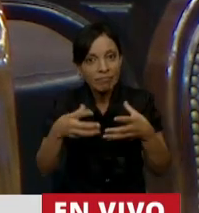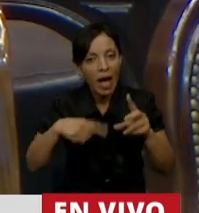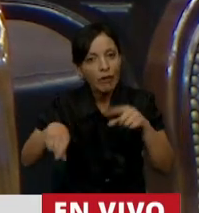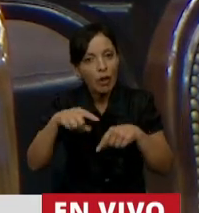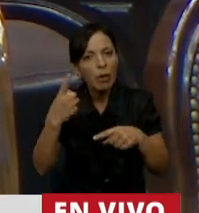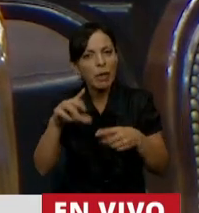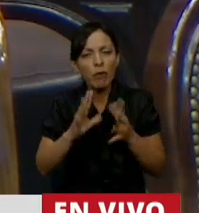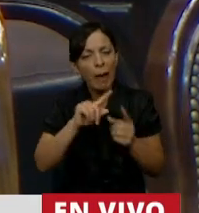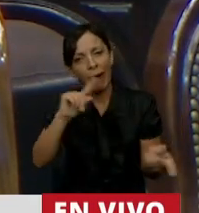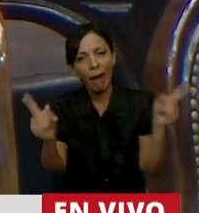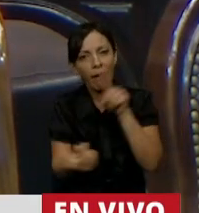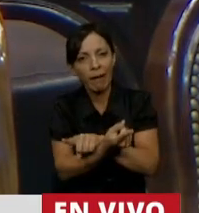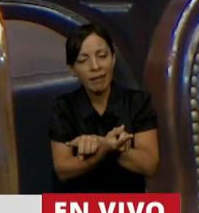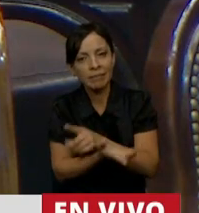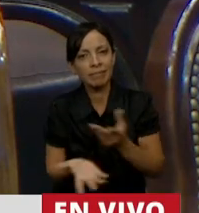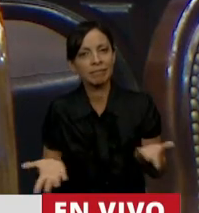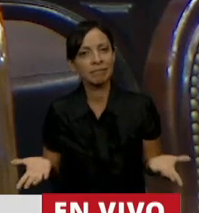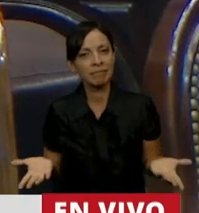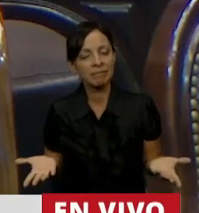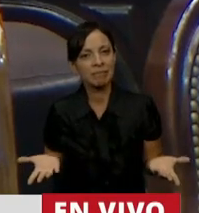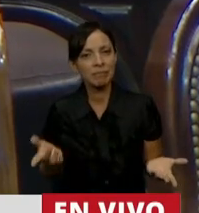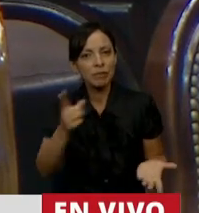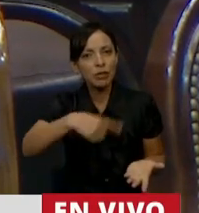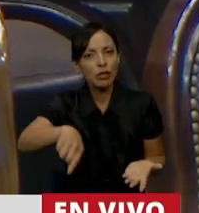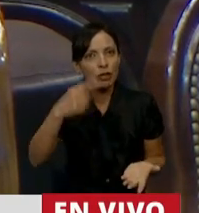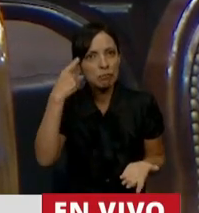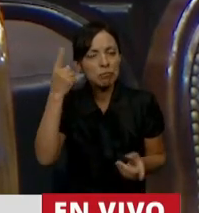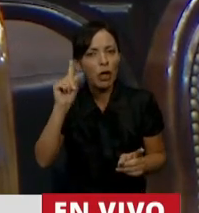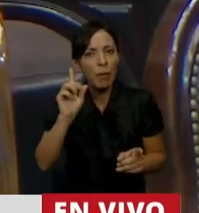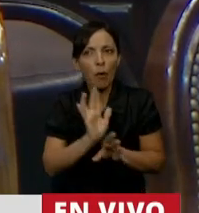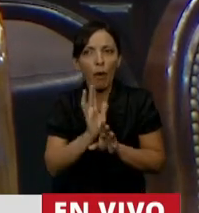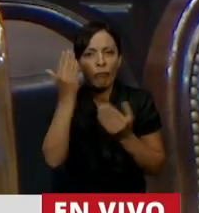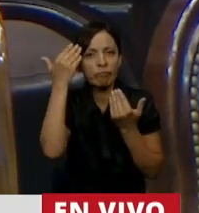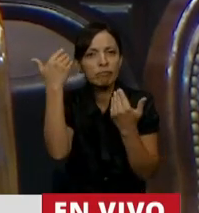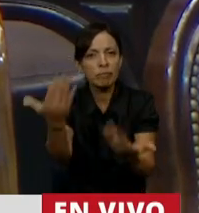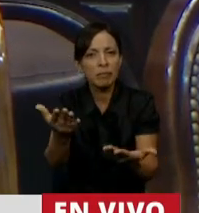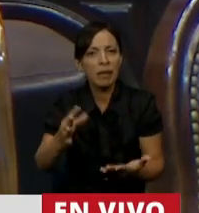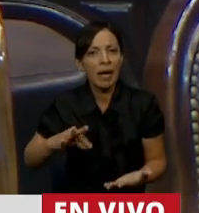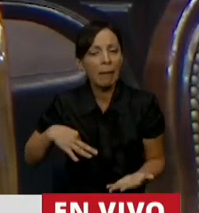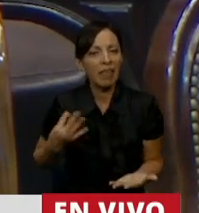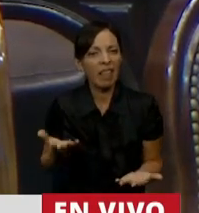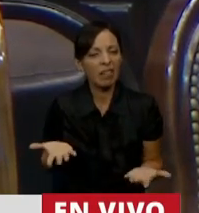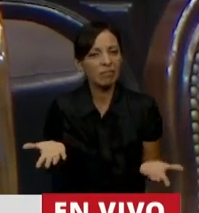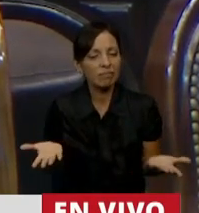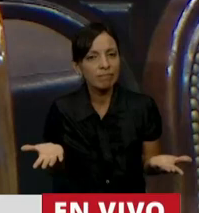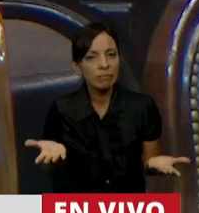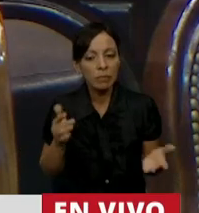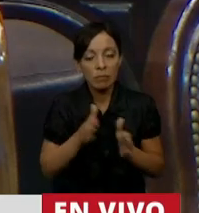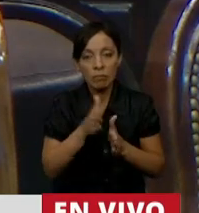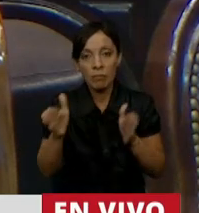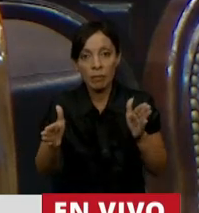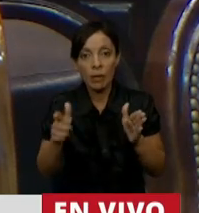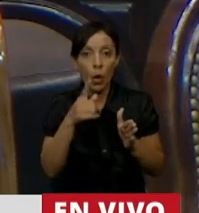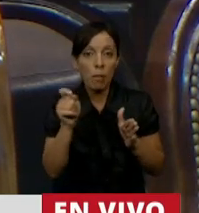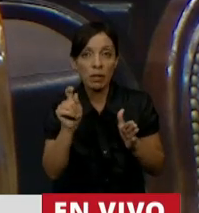una manera que no creemos que se honre realmente la vida. En un mes o menos